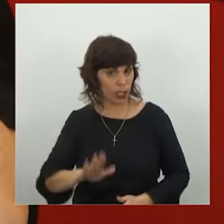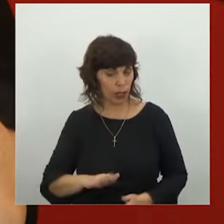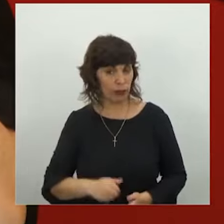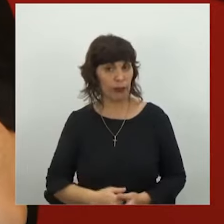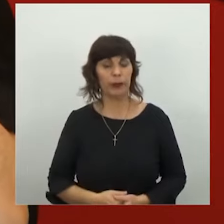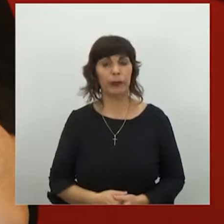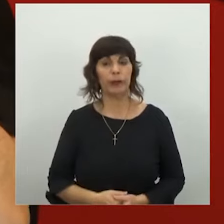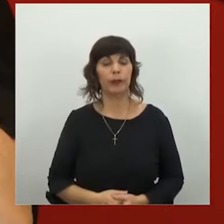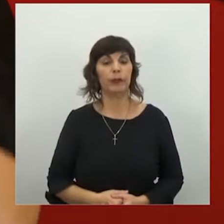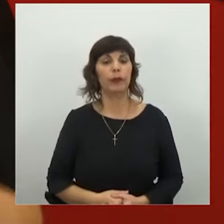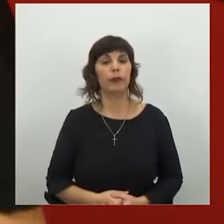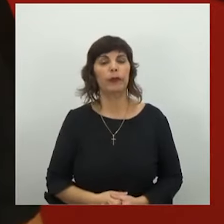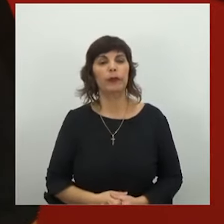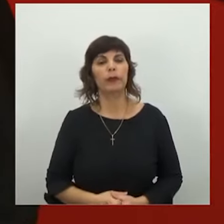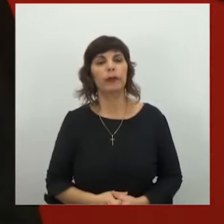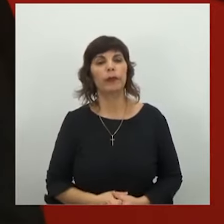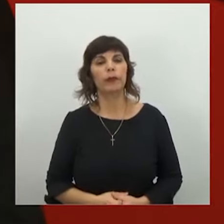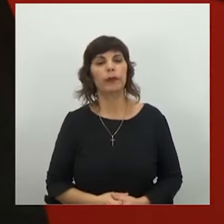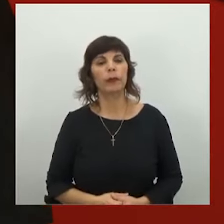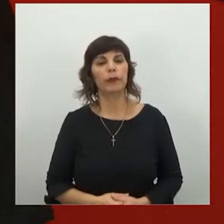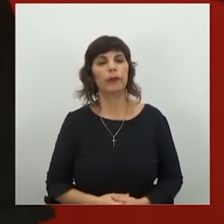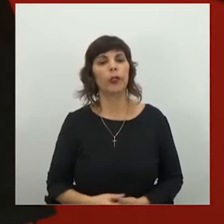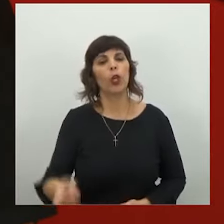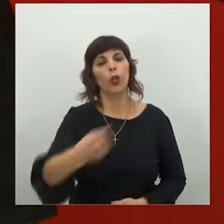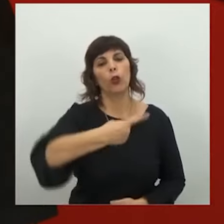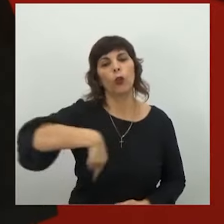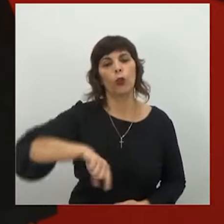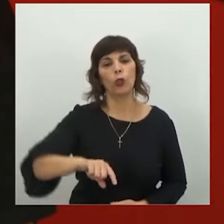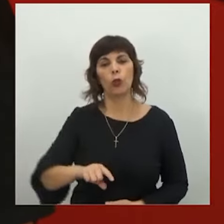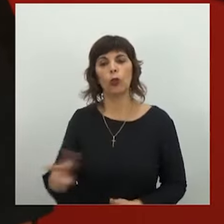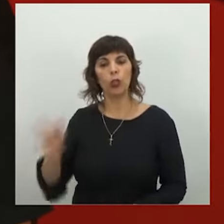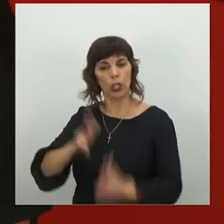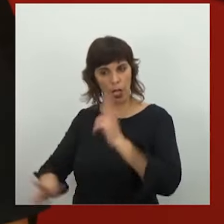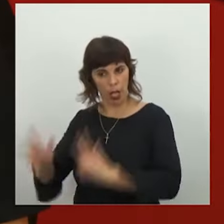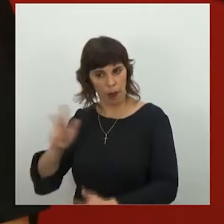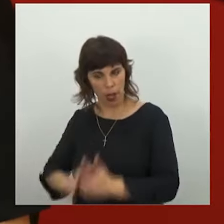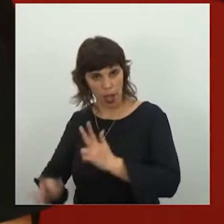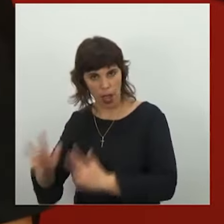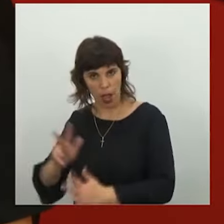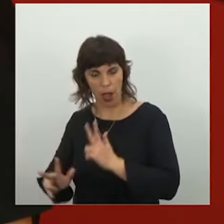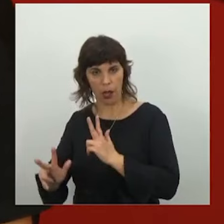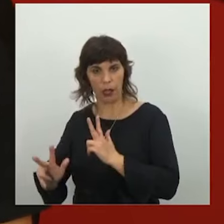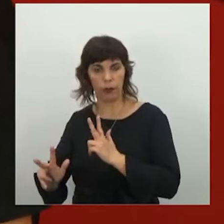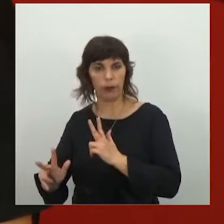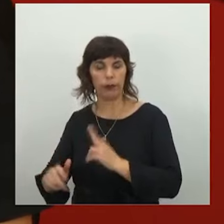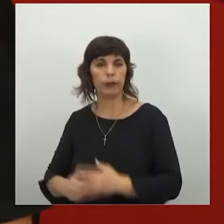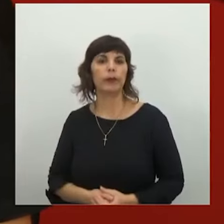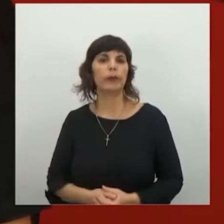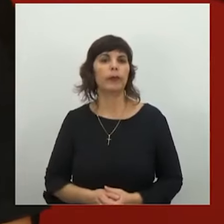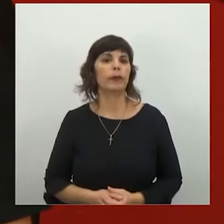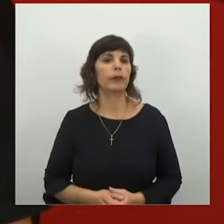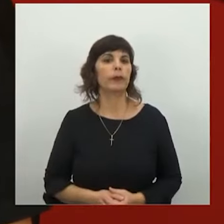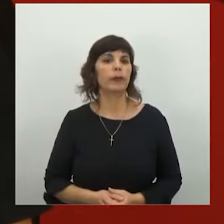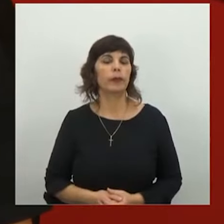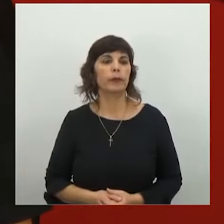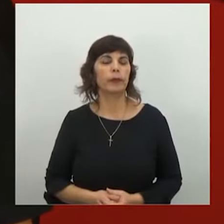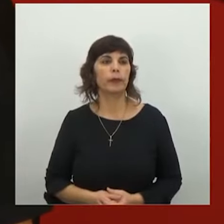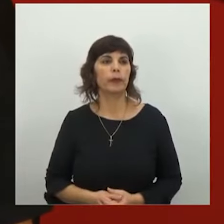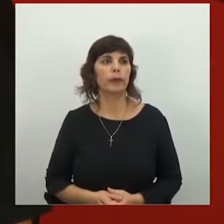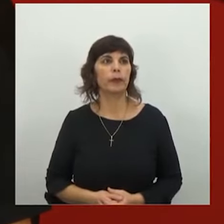Mira, cuando hemos estado de viaje, hemos tenido la posibilidad bastantes veces